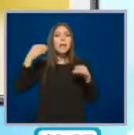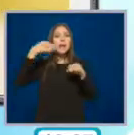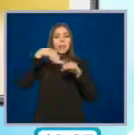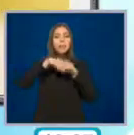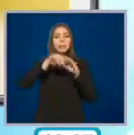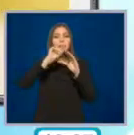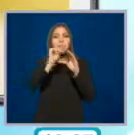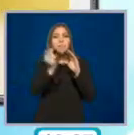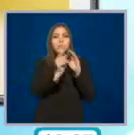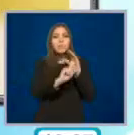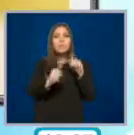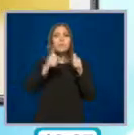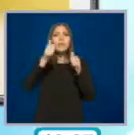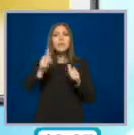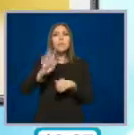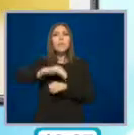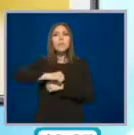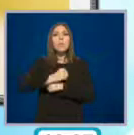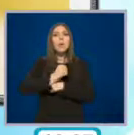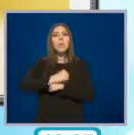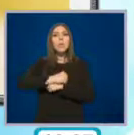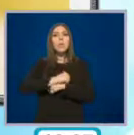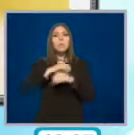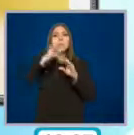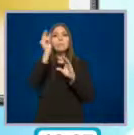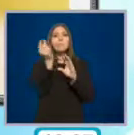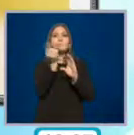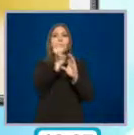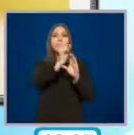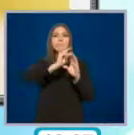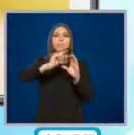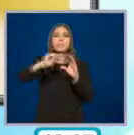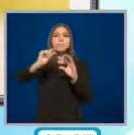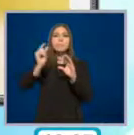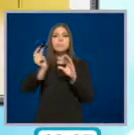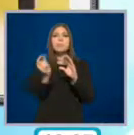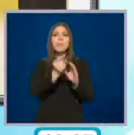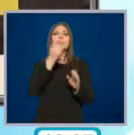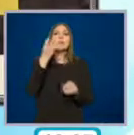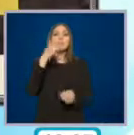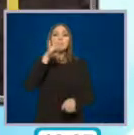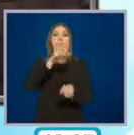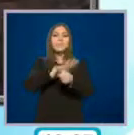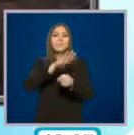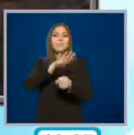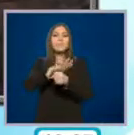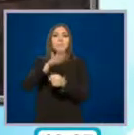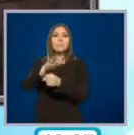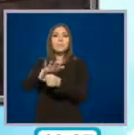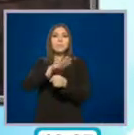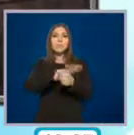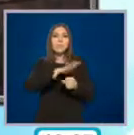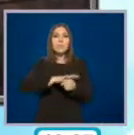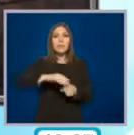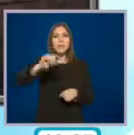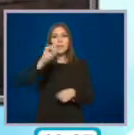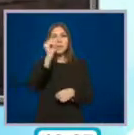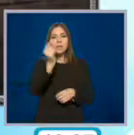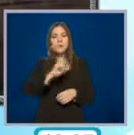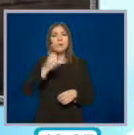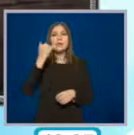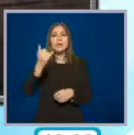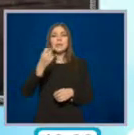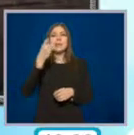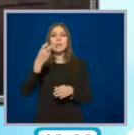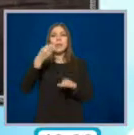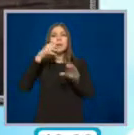el pelo de gato se va quedando atorado en los intestinos. Entonces lo que va generando es que va tapando el intestino, las bolas